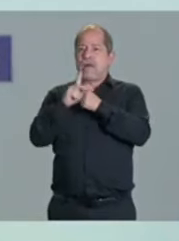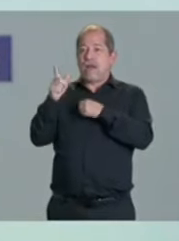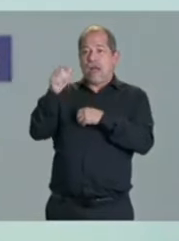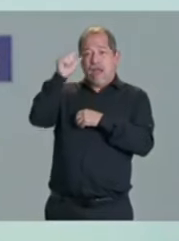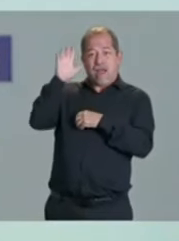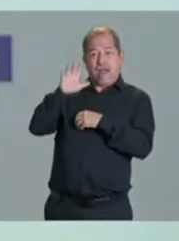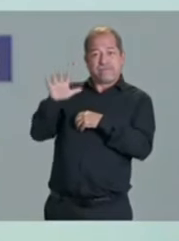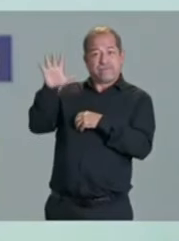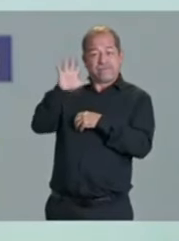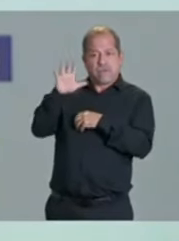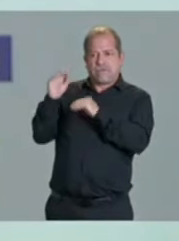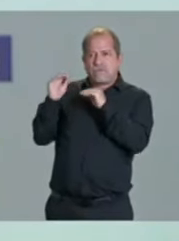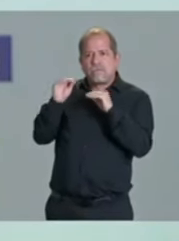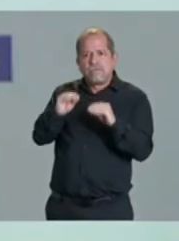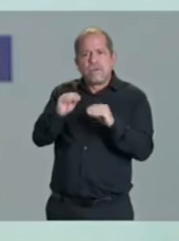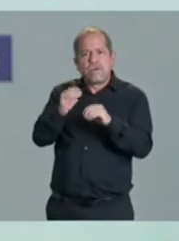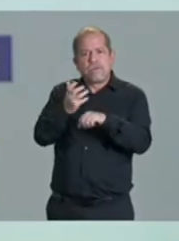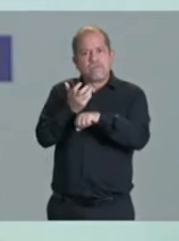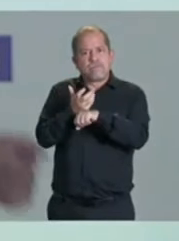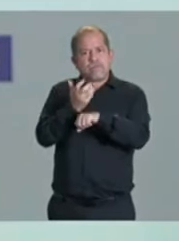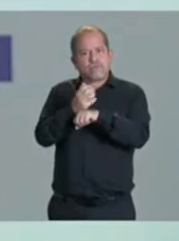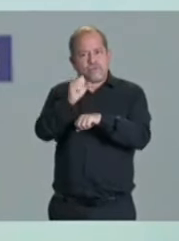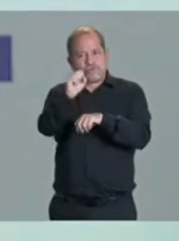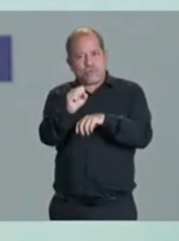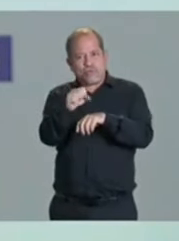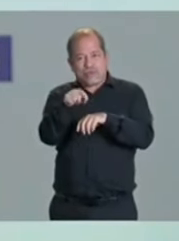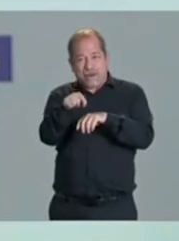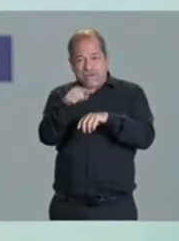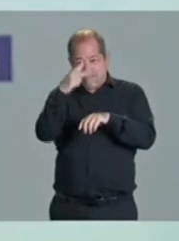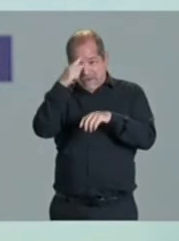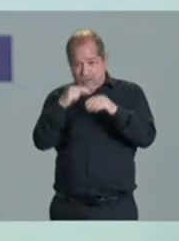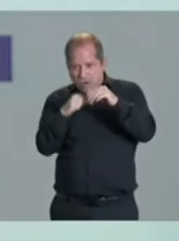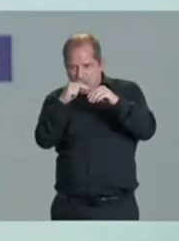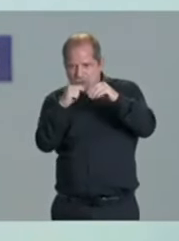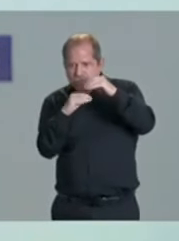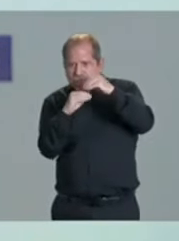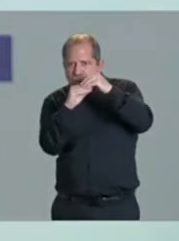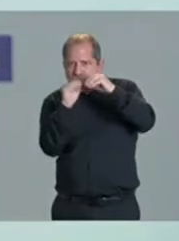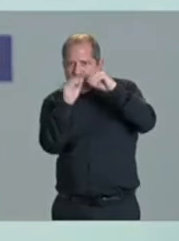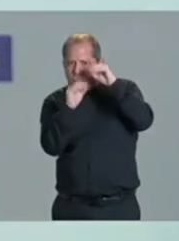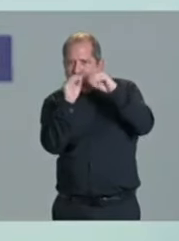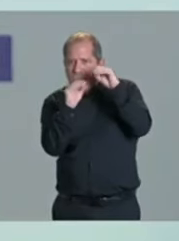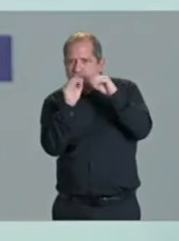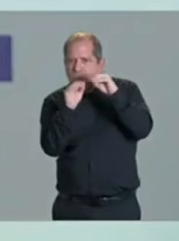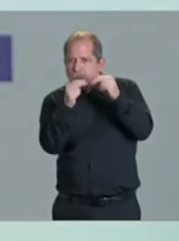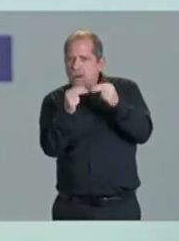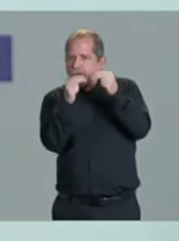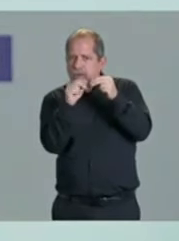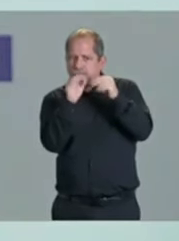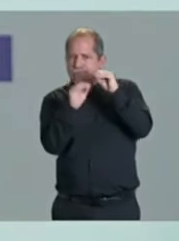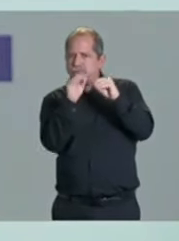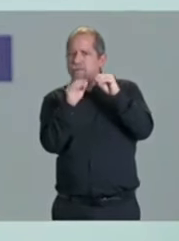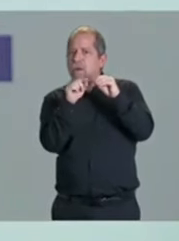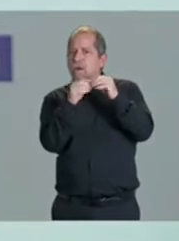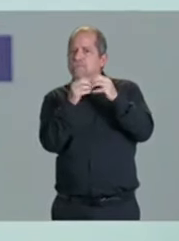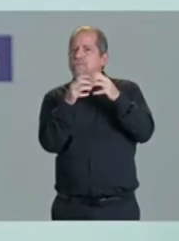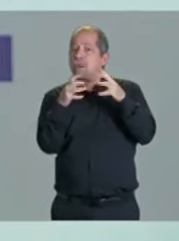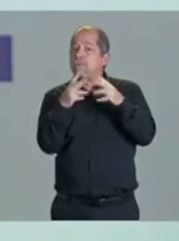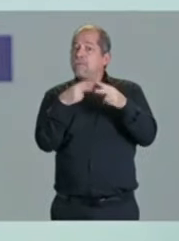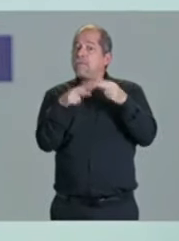deja de verdad con preocupación el asunto de narcocandidata, porque creo que lejos de que sea una campaña